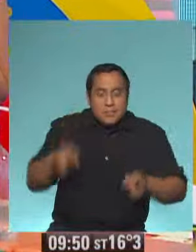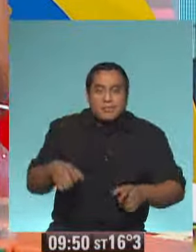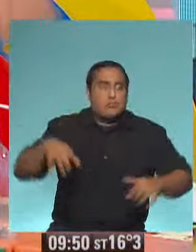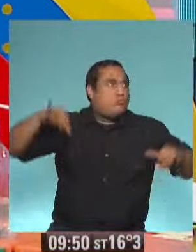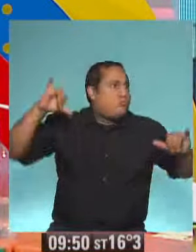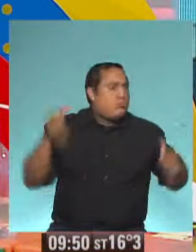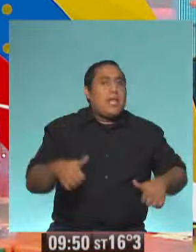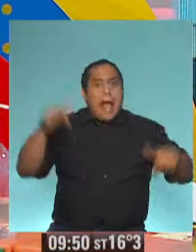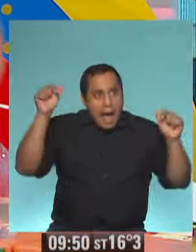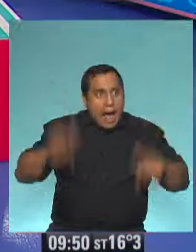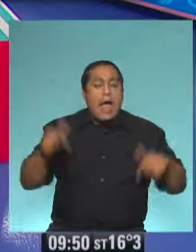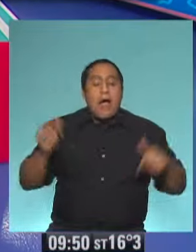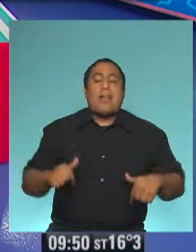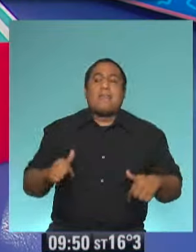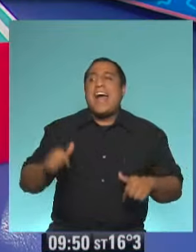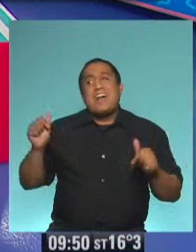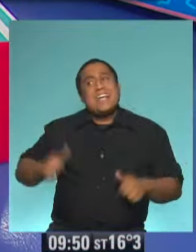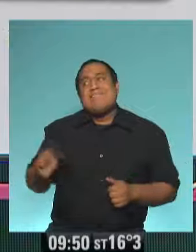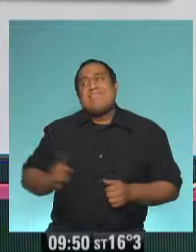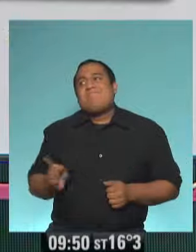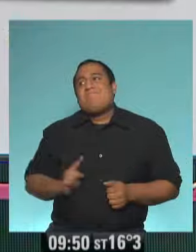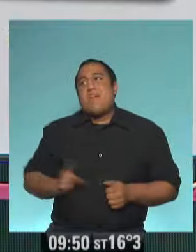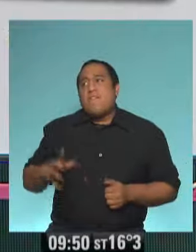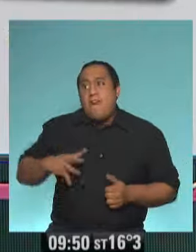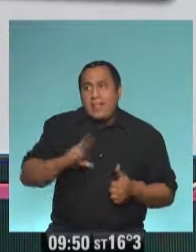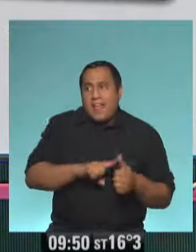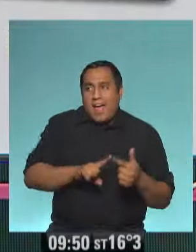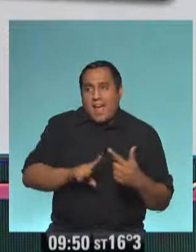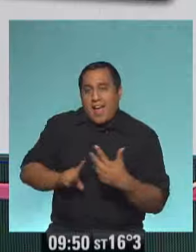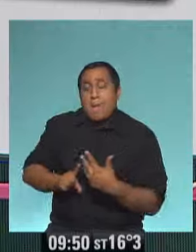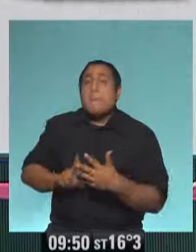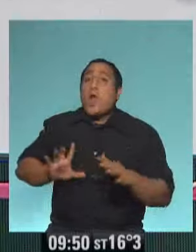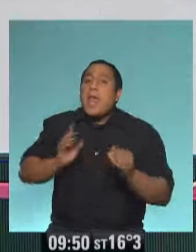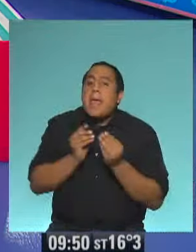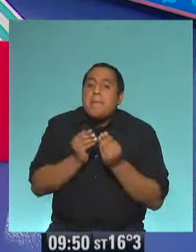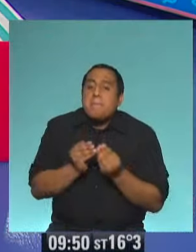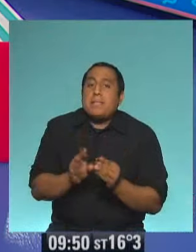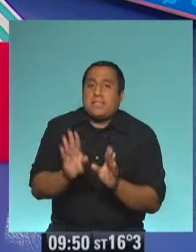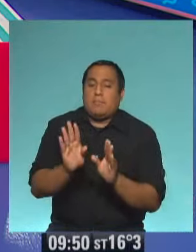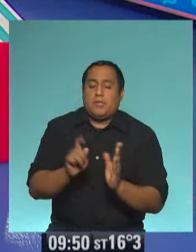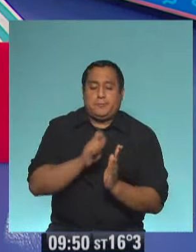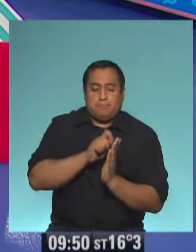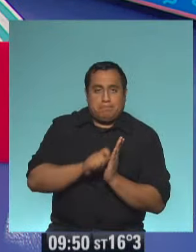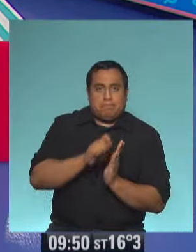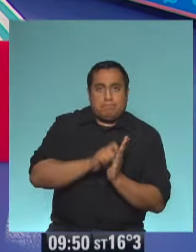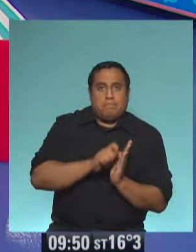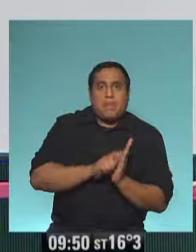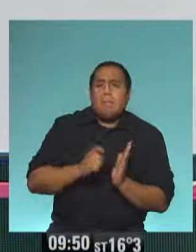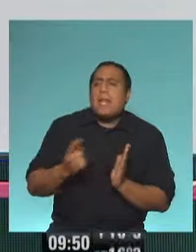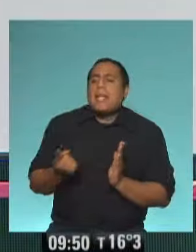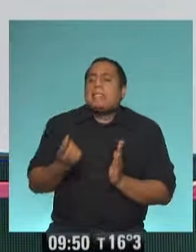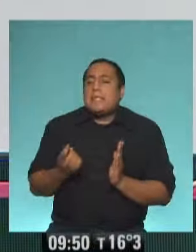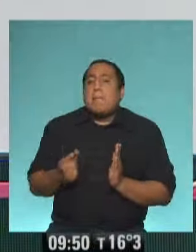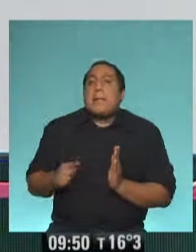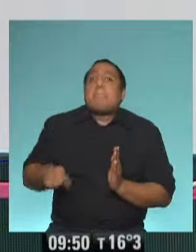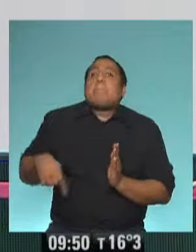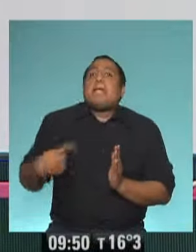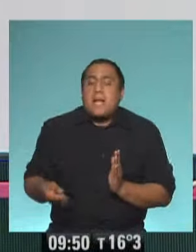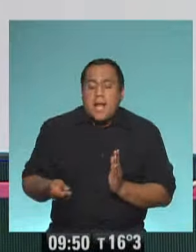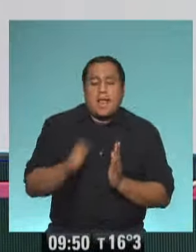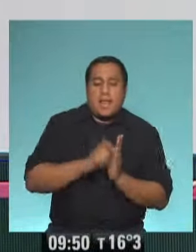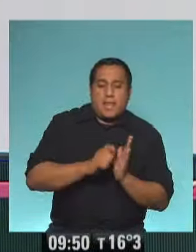me gustaría cocinar. Bueno, ya mismo es no podemos porque no tenemos los ingredientes, pero vamos a empezar anotando lo que vamos a necesitar para cocinar mañana. Es